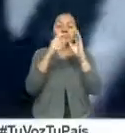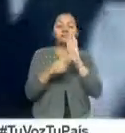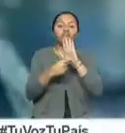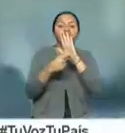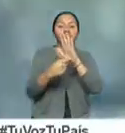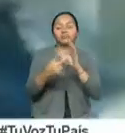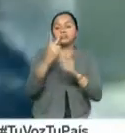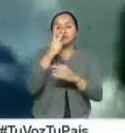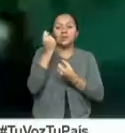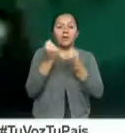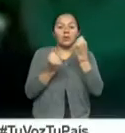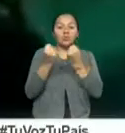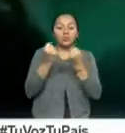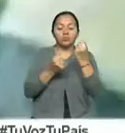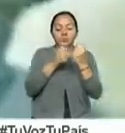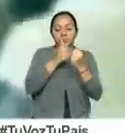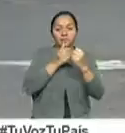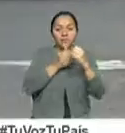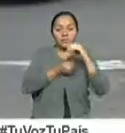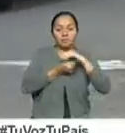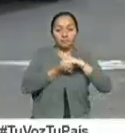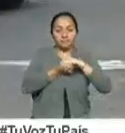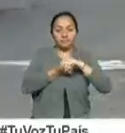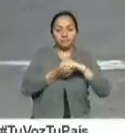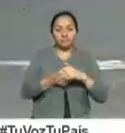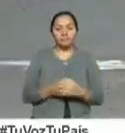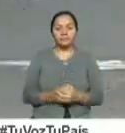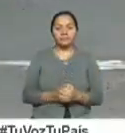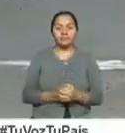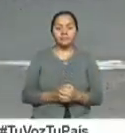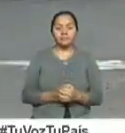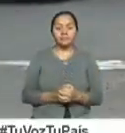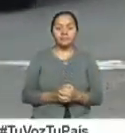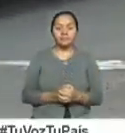los vehículos privados o livianos.